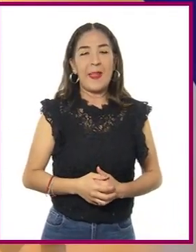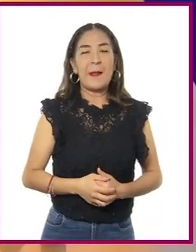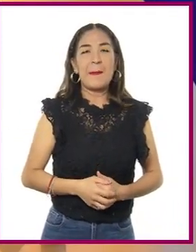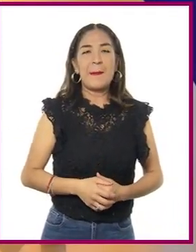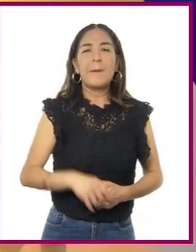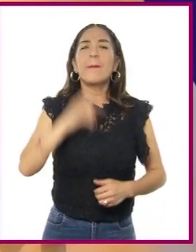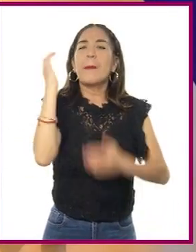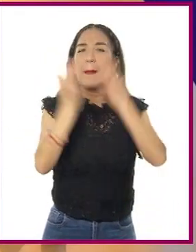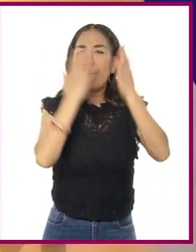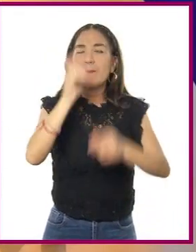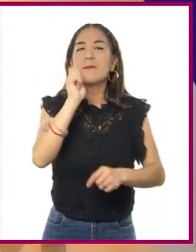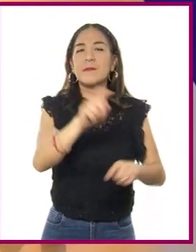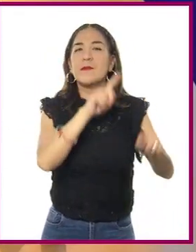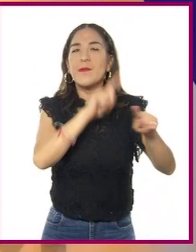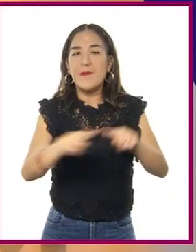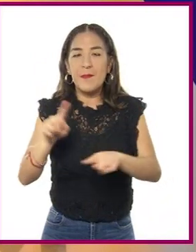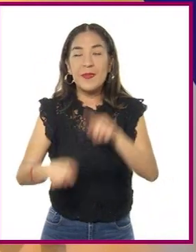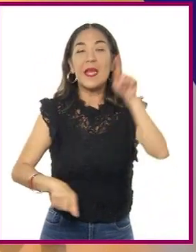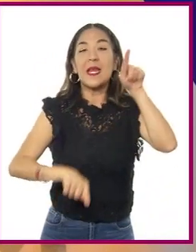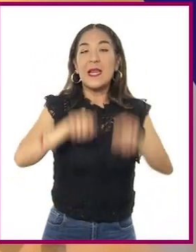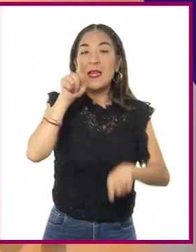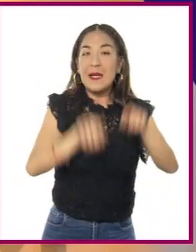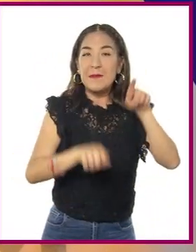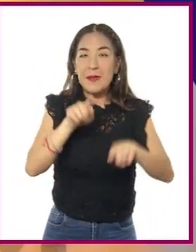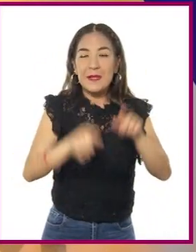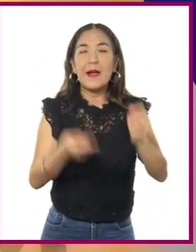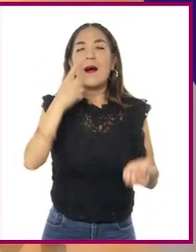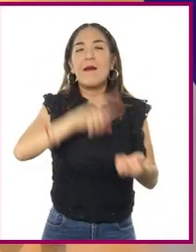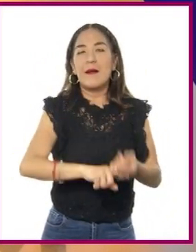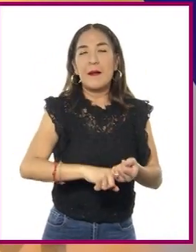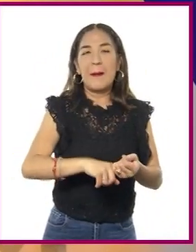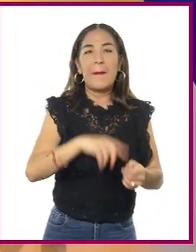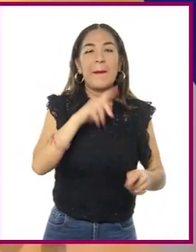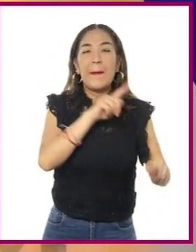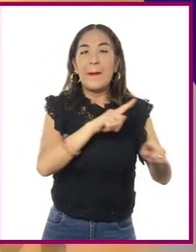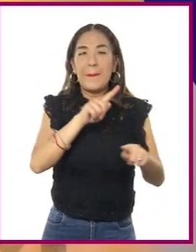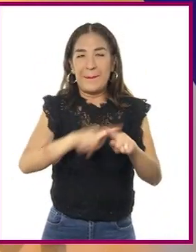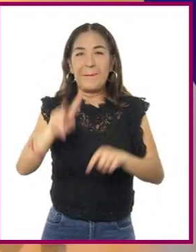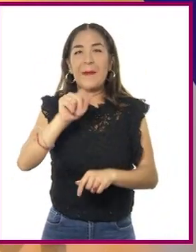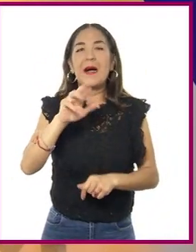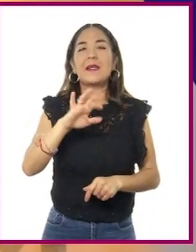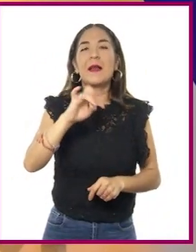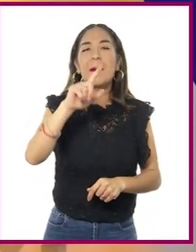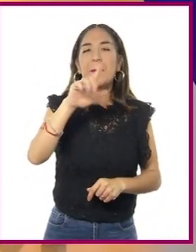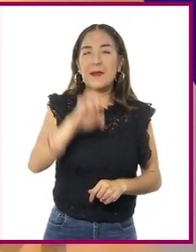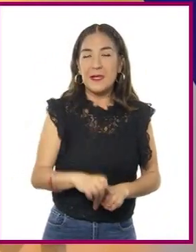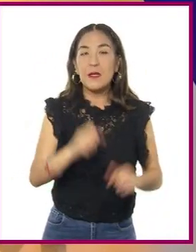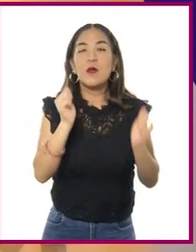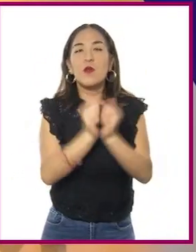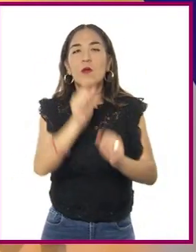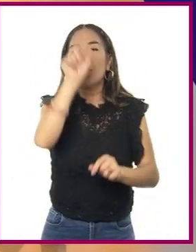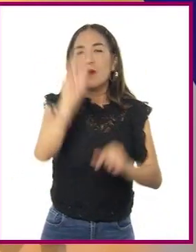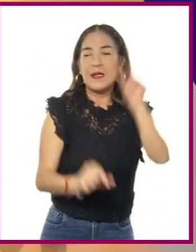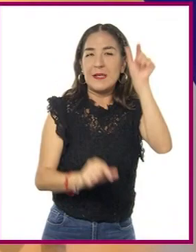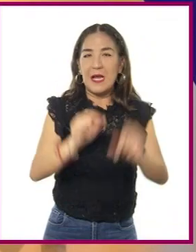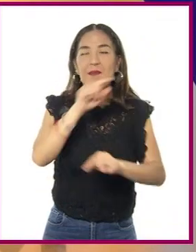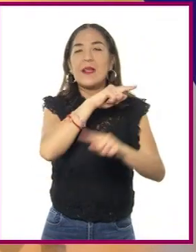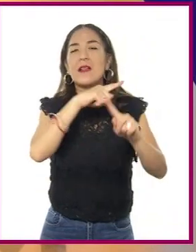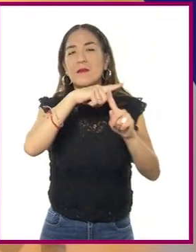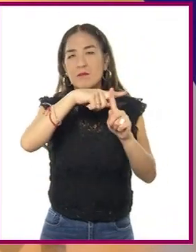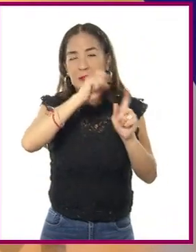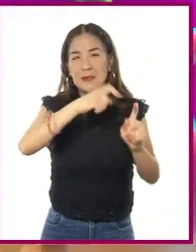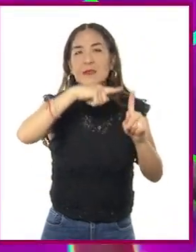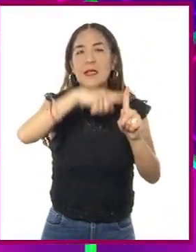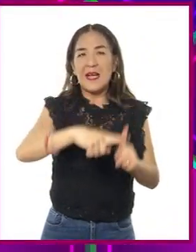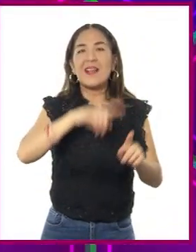se estudia la variación y la dependencia entre variables a partir de registros y de gráficas de los datos